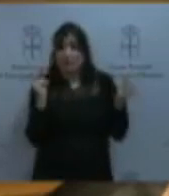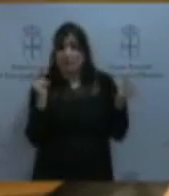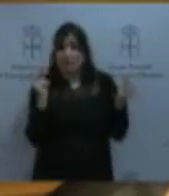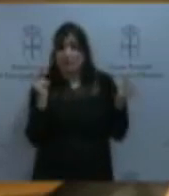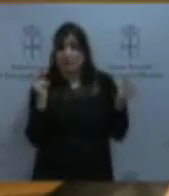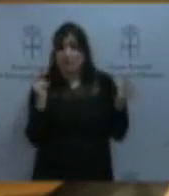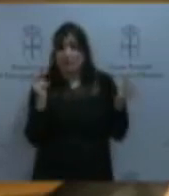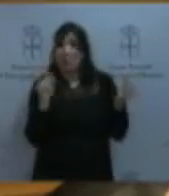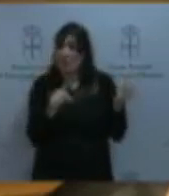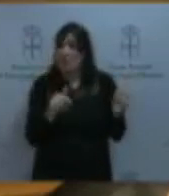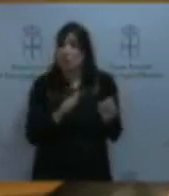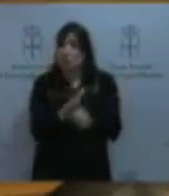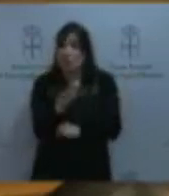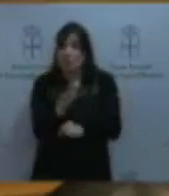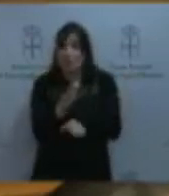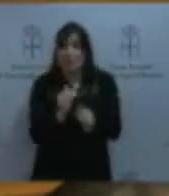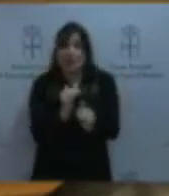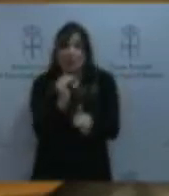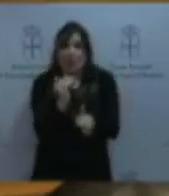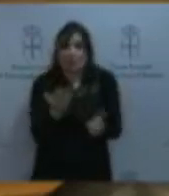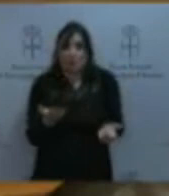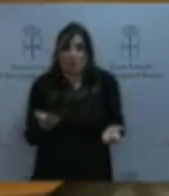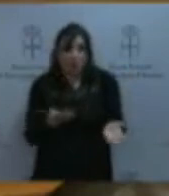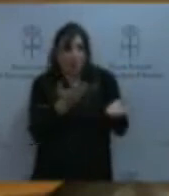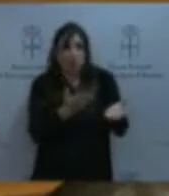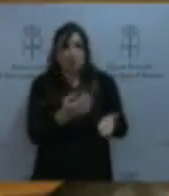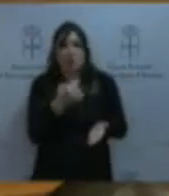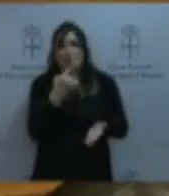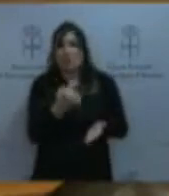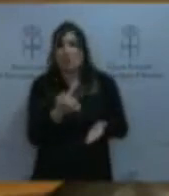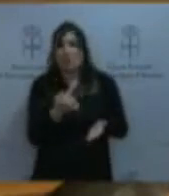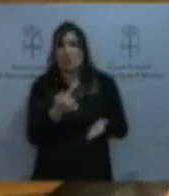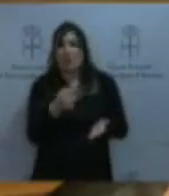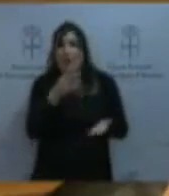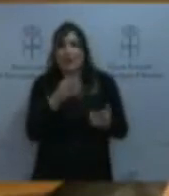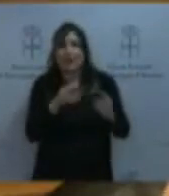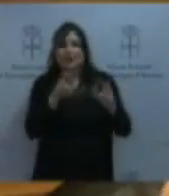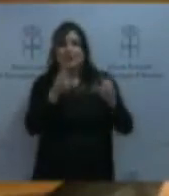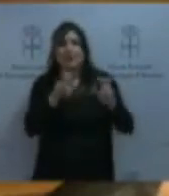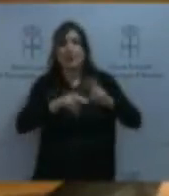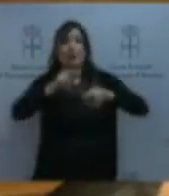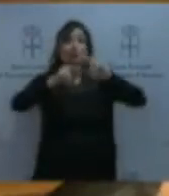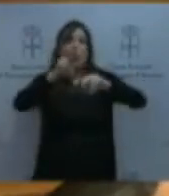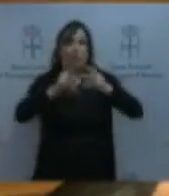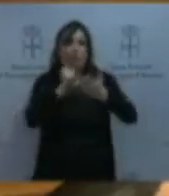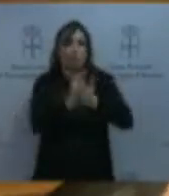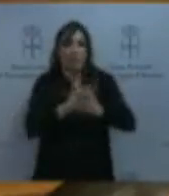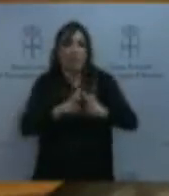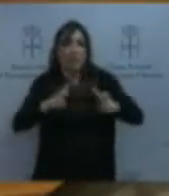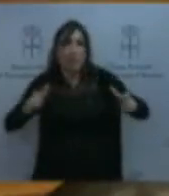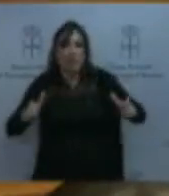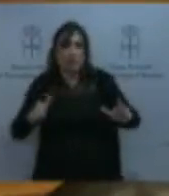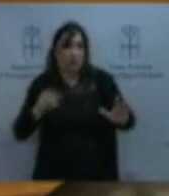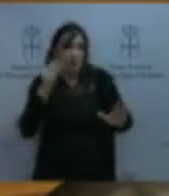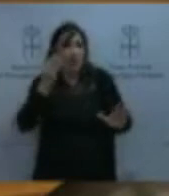crecimiento. Dice usted que hay una burbuja de la construcción. Yo creo que no existe esa burbuja. Afortunadamente existía, sí. Bueno,